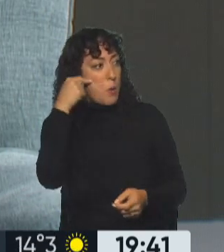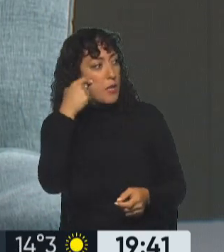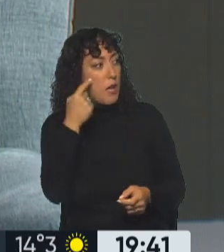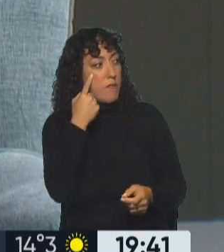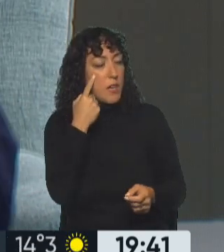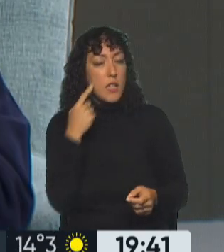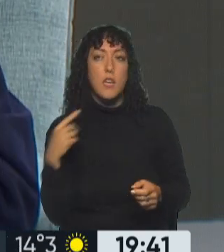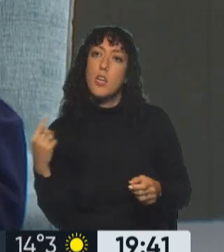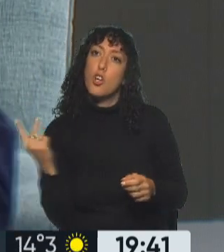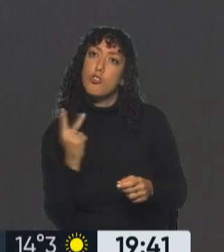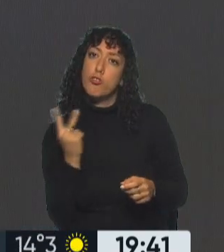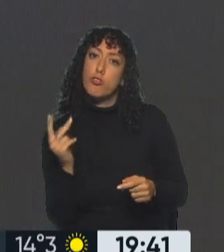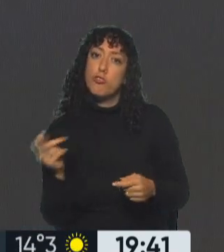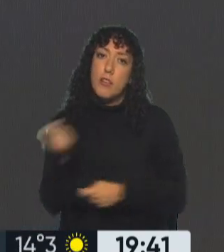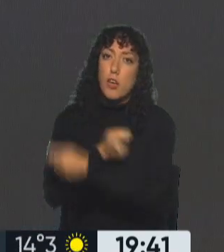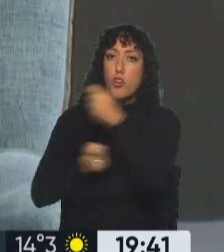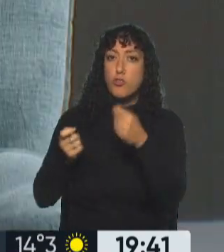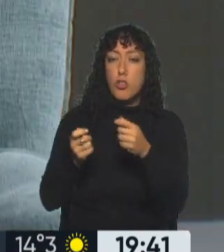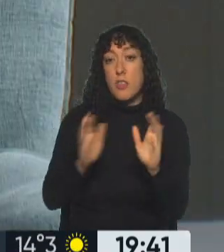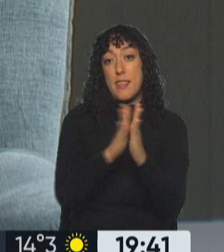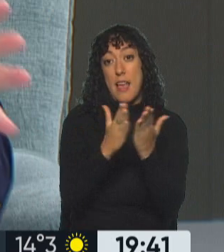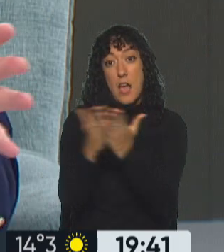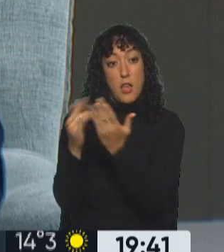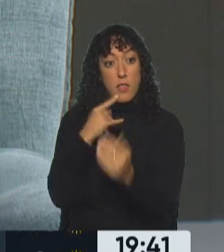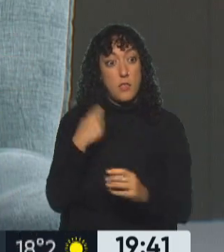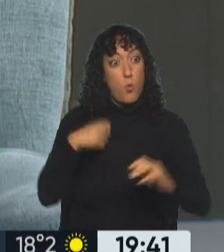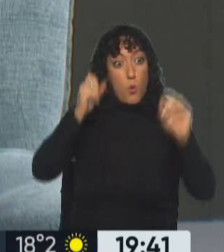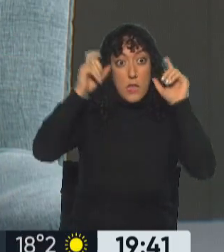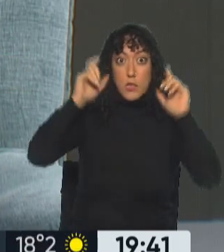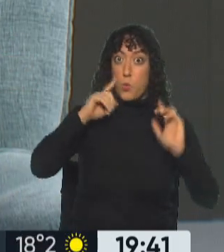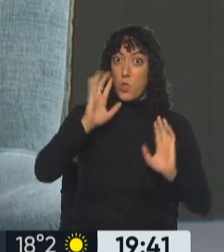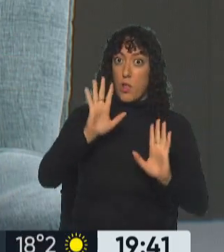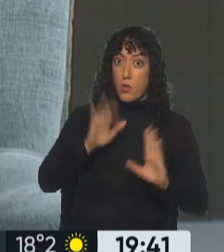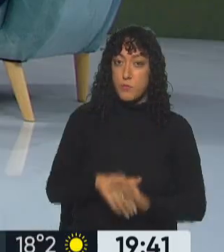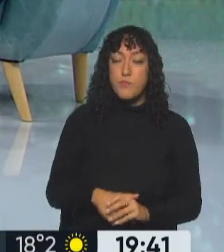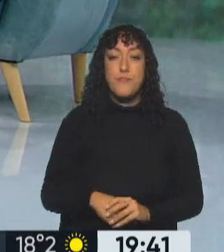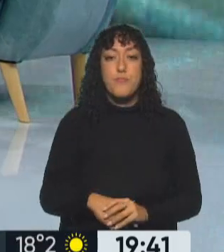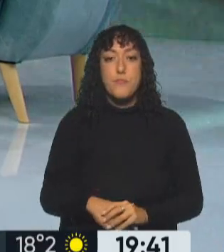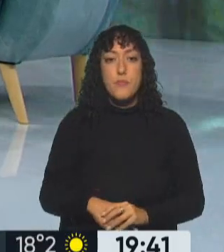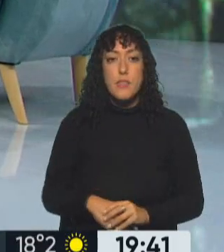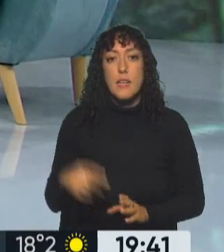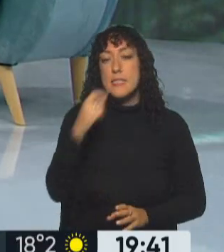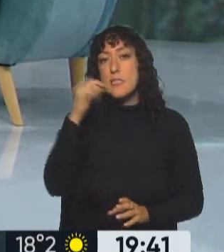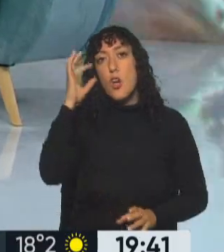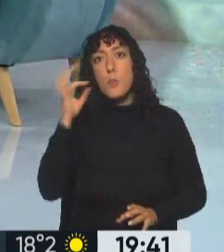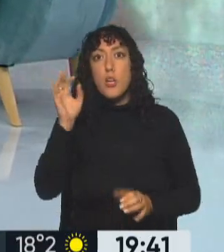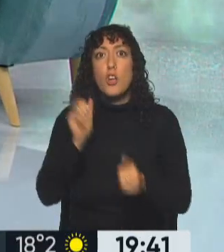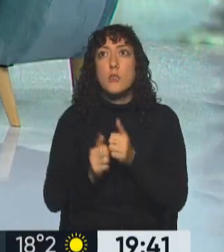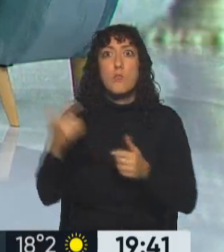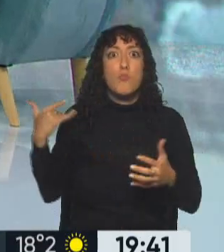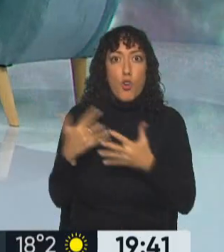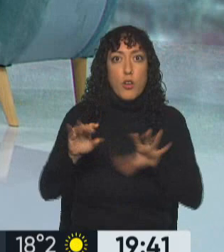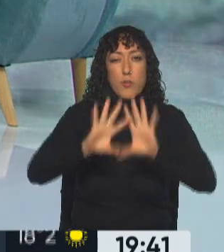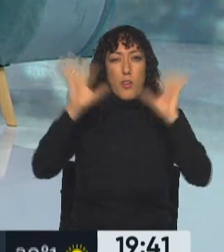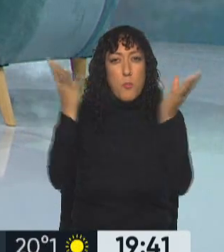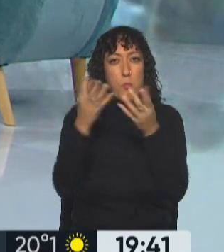los chinos también? Bueno, hoy la tapa de los diarios dijo, oh, atención, cuidado. Sí, si uno lo ve de un punto de vista más histórico y